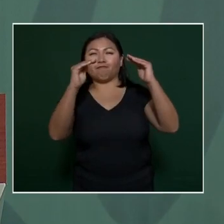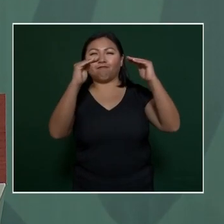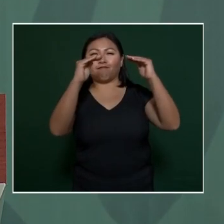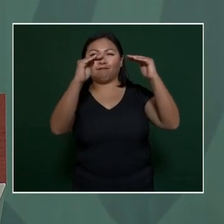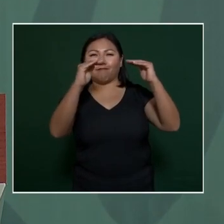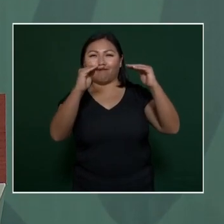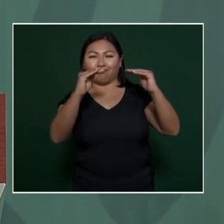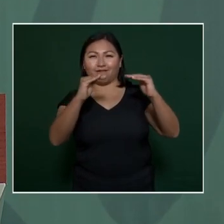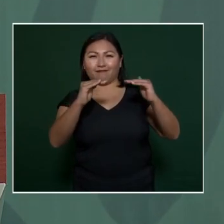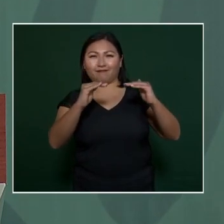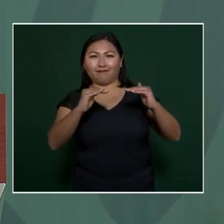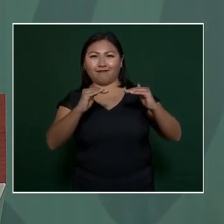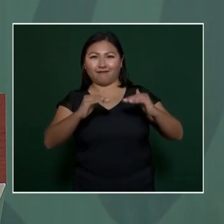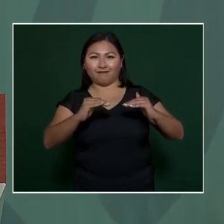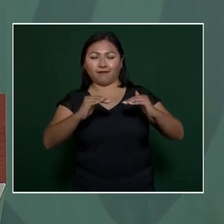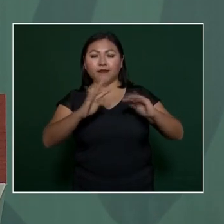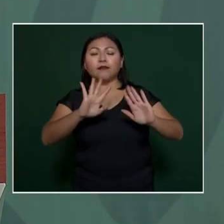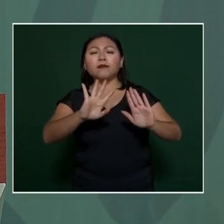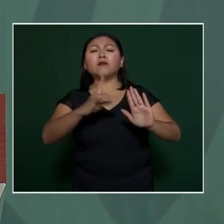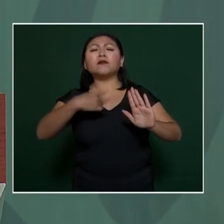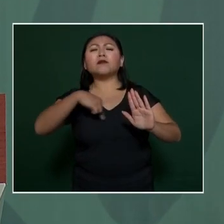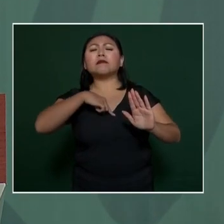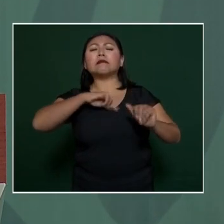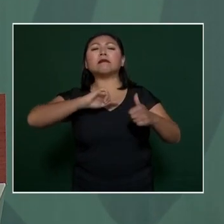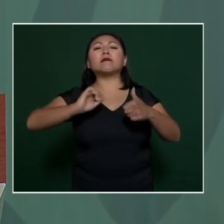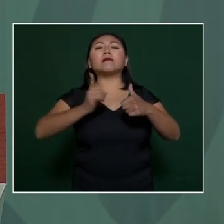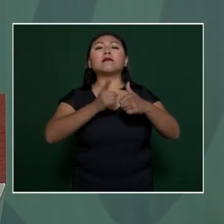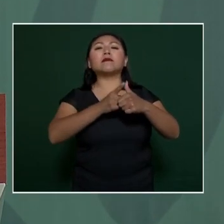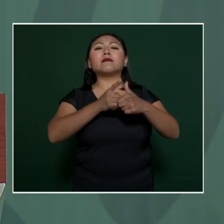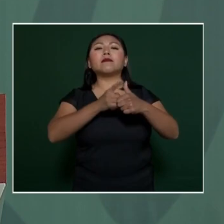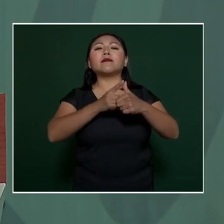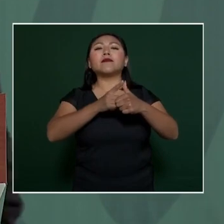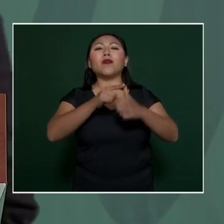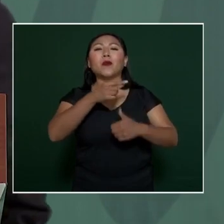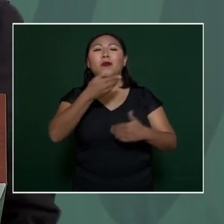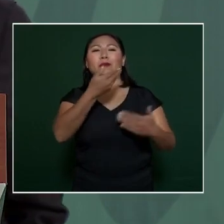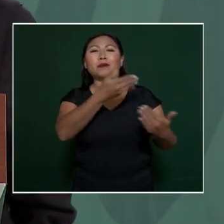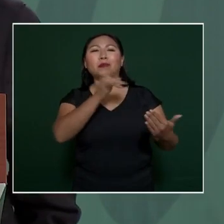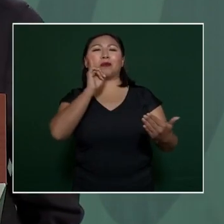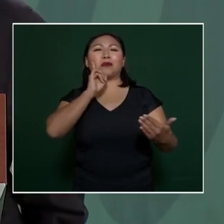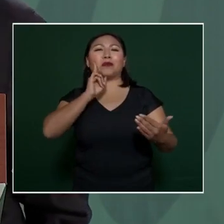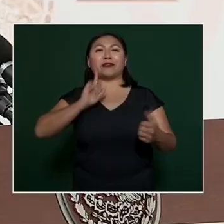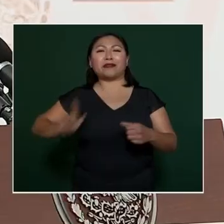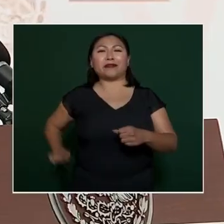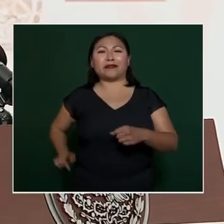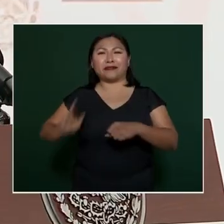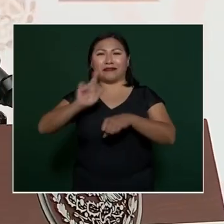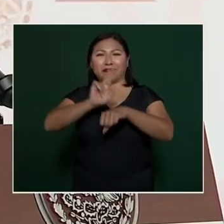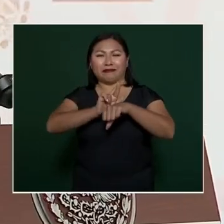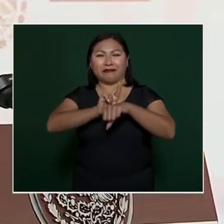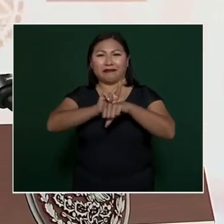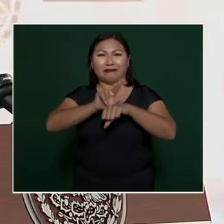luego a escuchar a la gobernadora María del Pilar Ávila